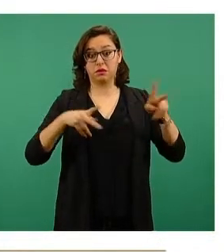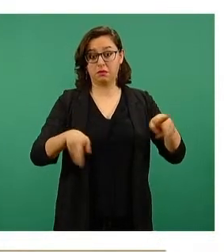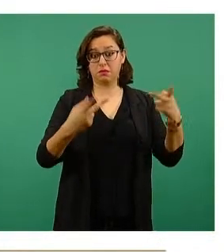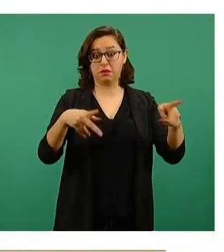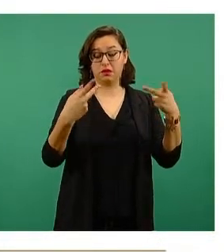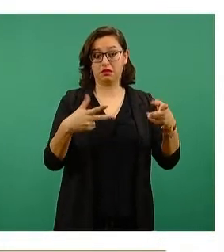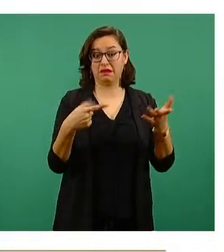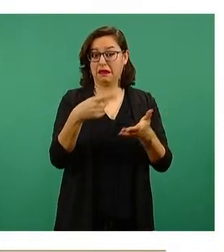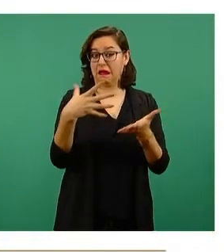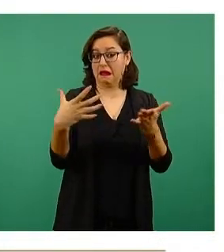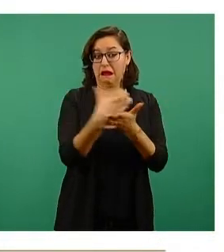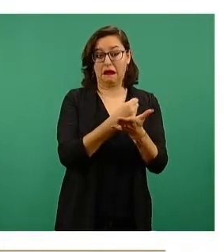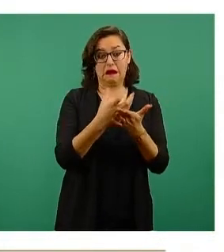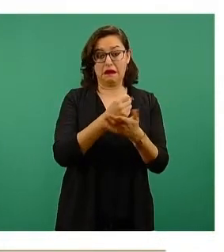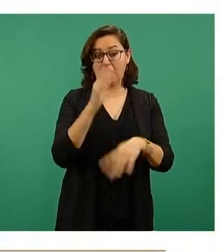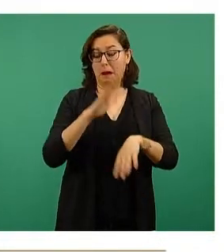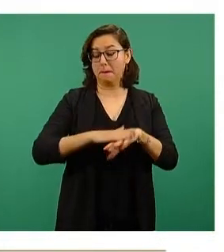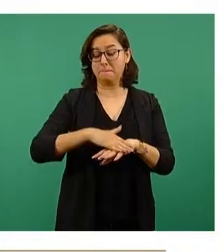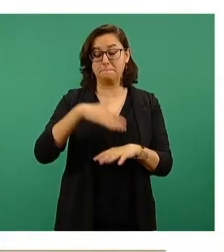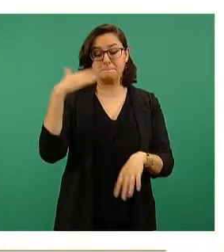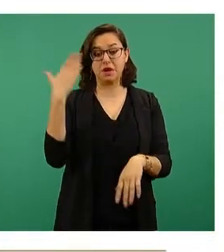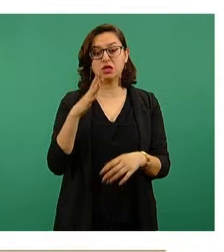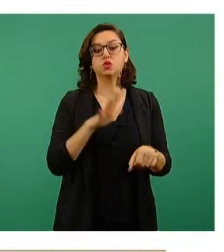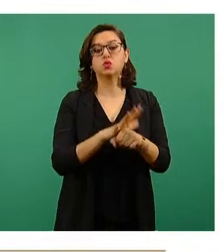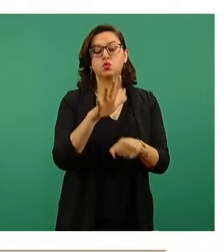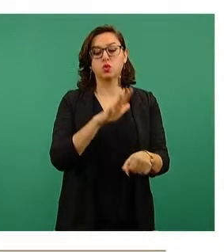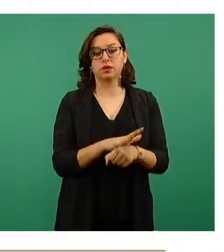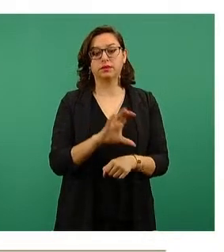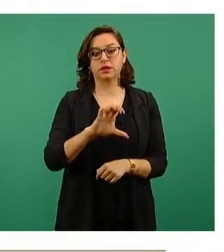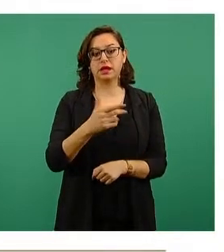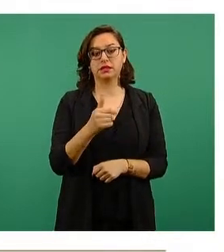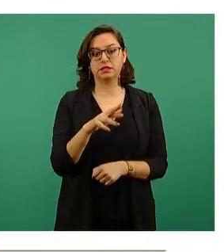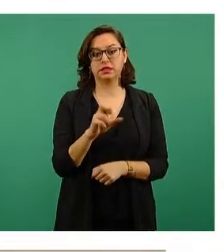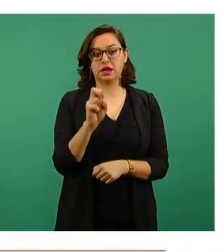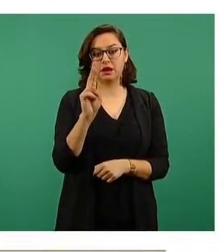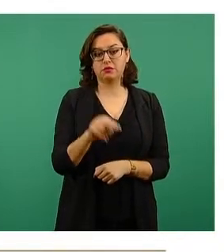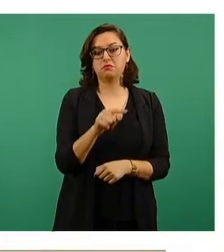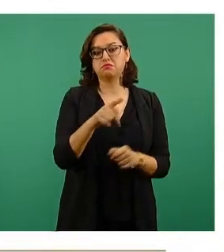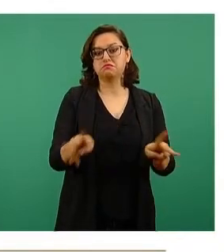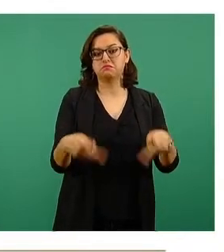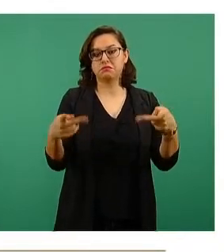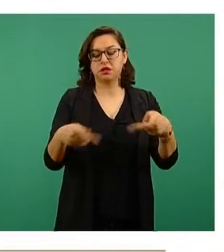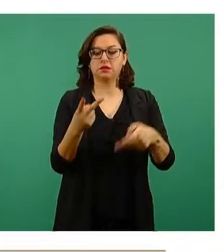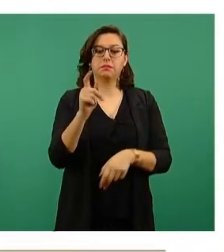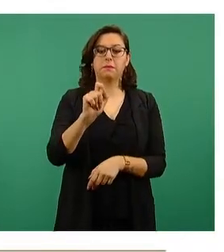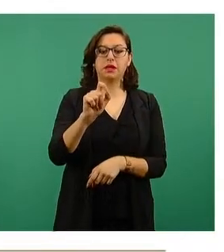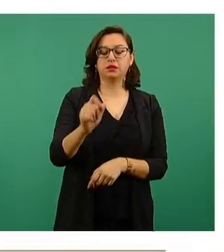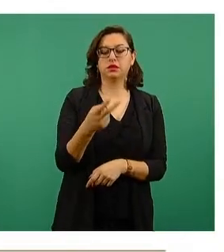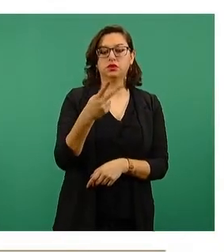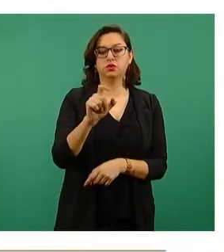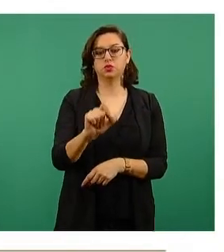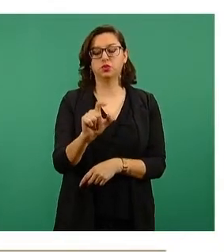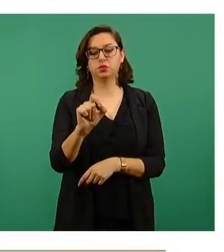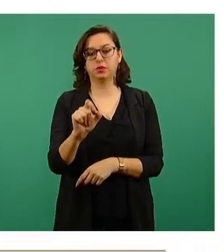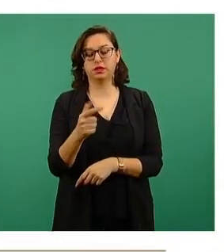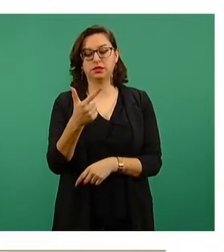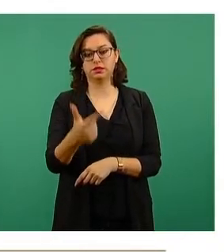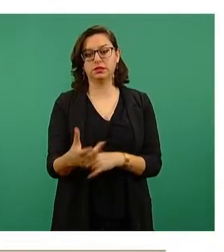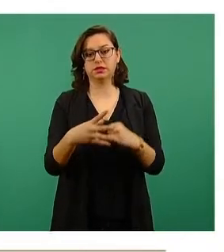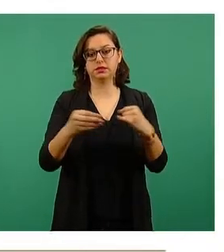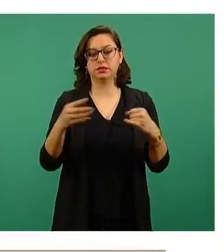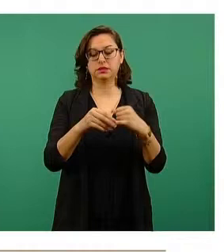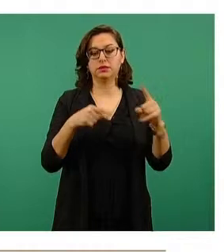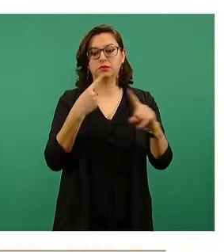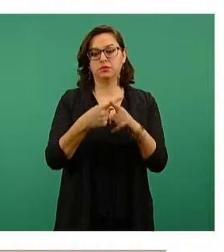3 pesos con 88 centavos, lo tuvo Chevron en La Paz, Baja California Sur, con un precio al público de 22 pesos con 27 centavos por